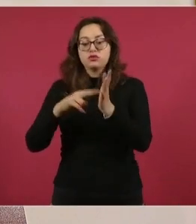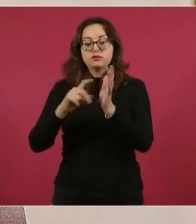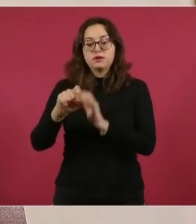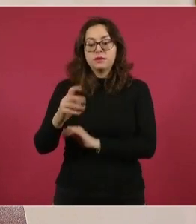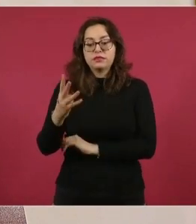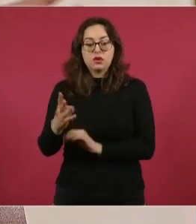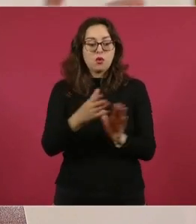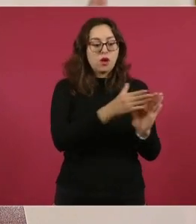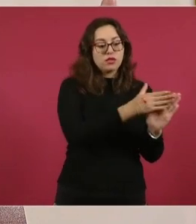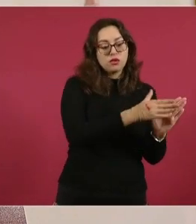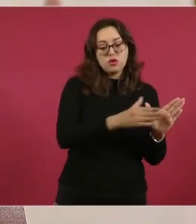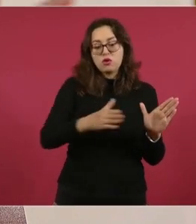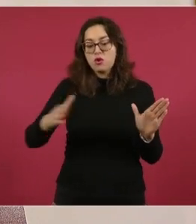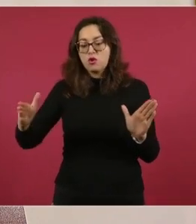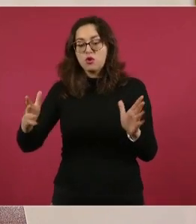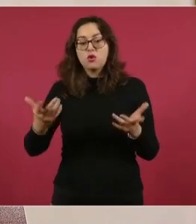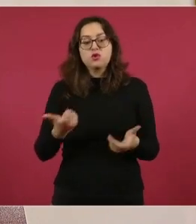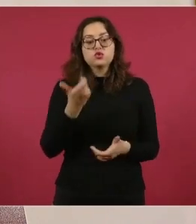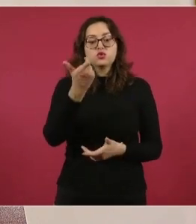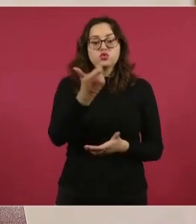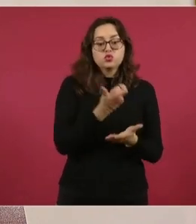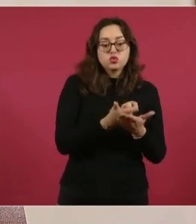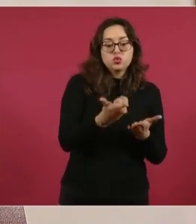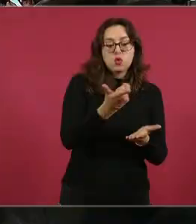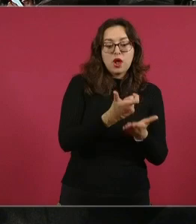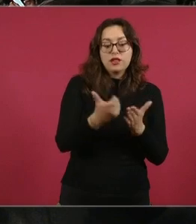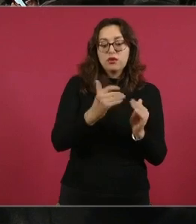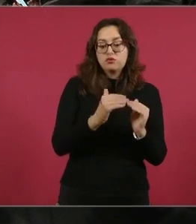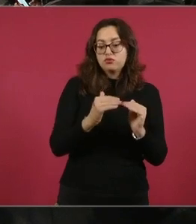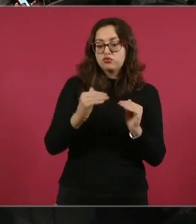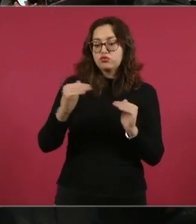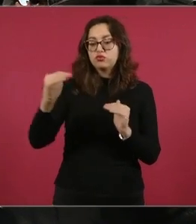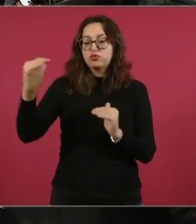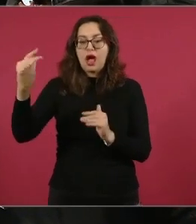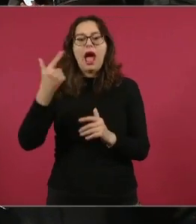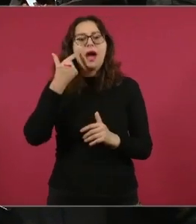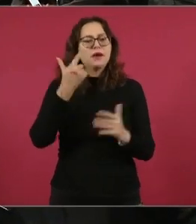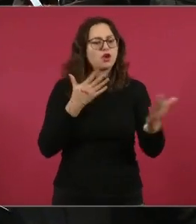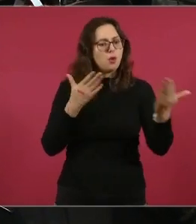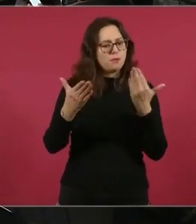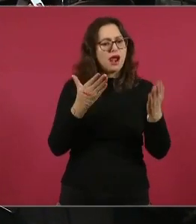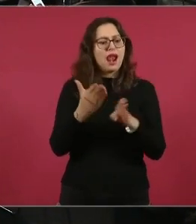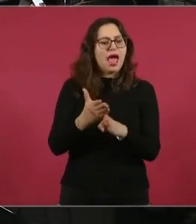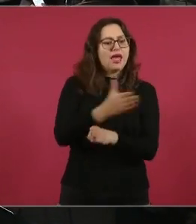en los tiempos del neoliberalismo?